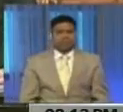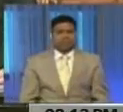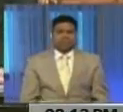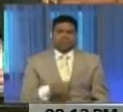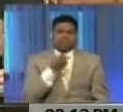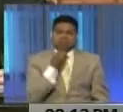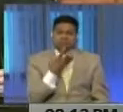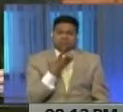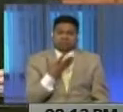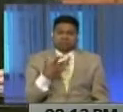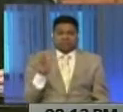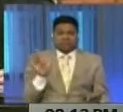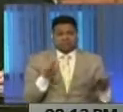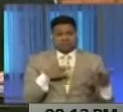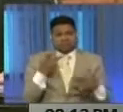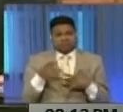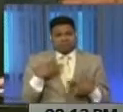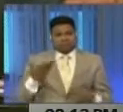muy importante.